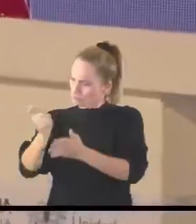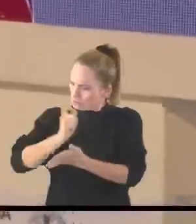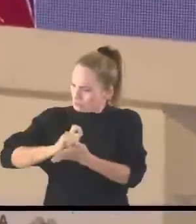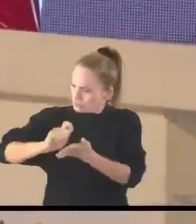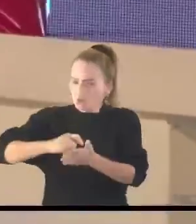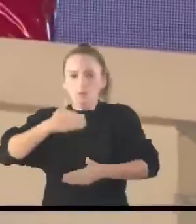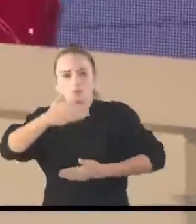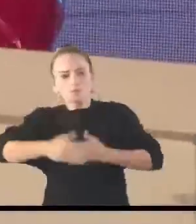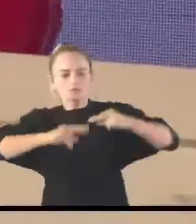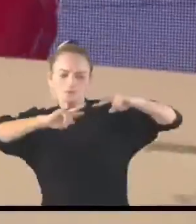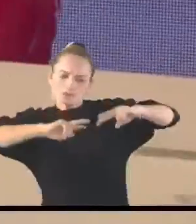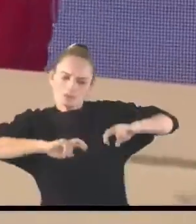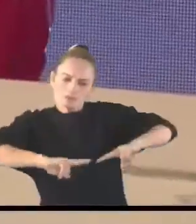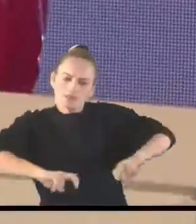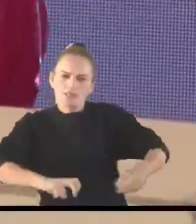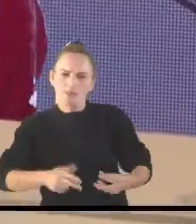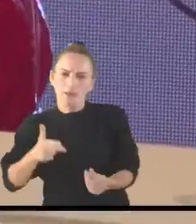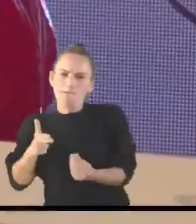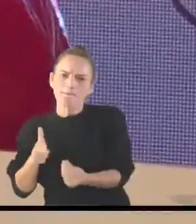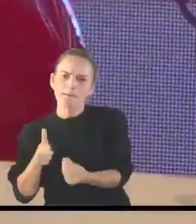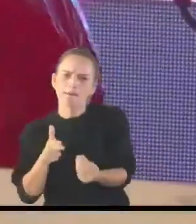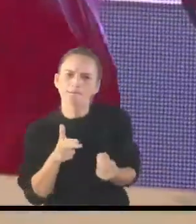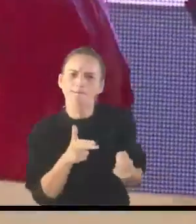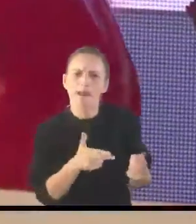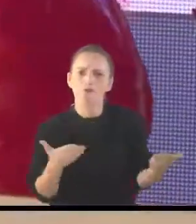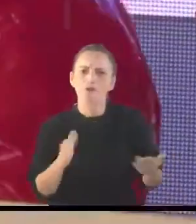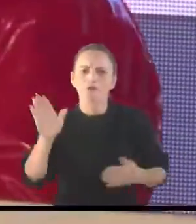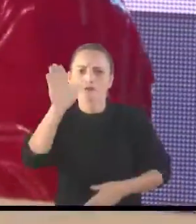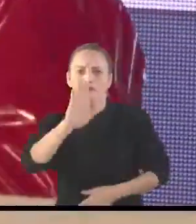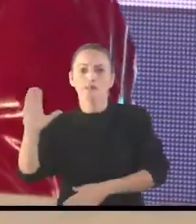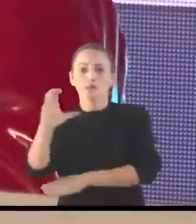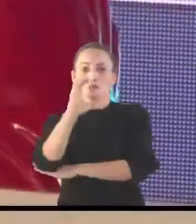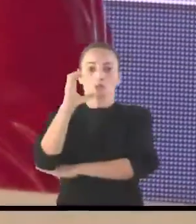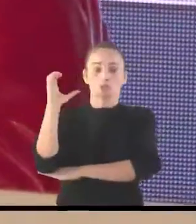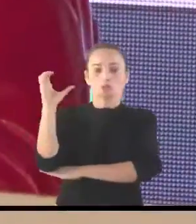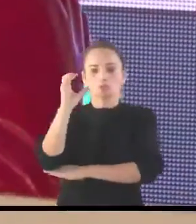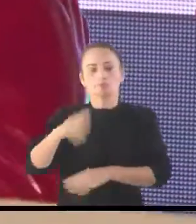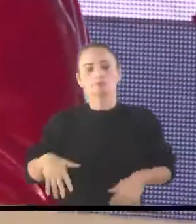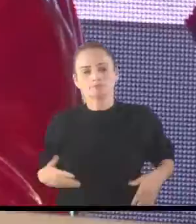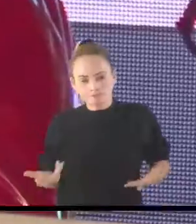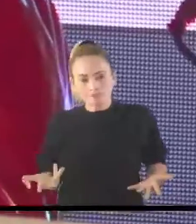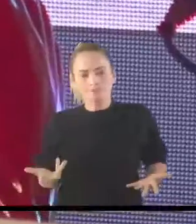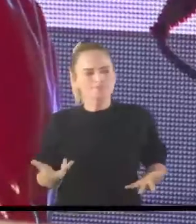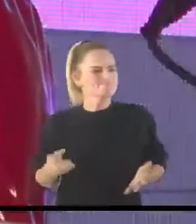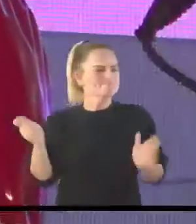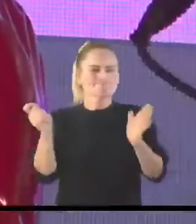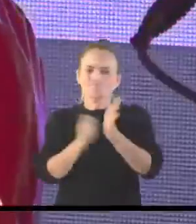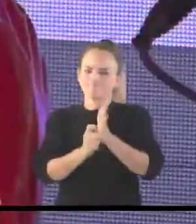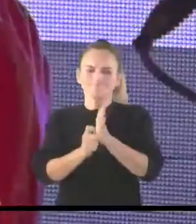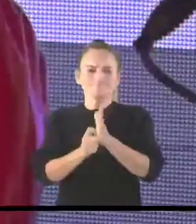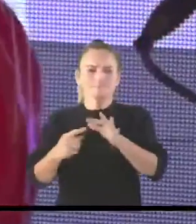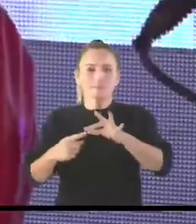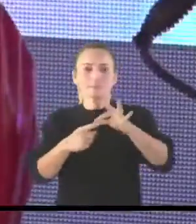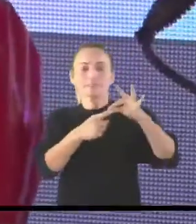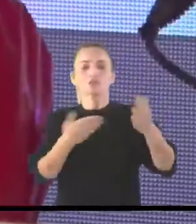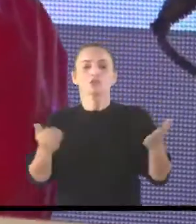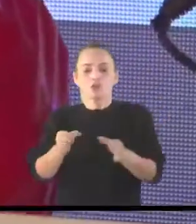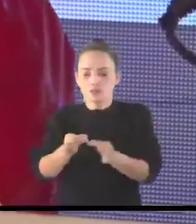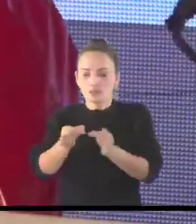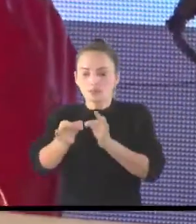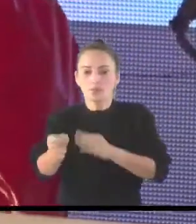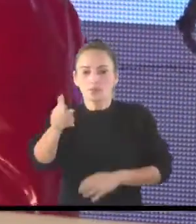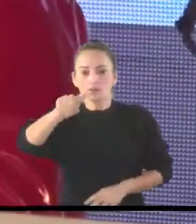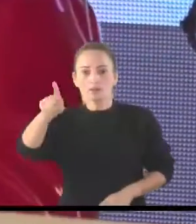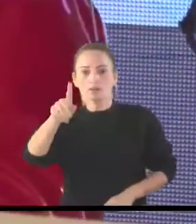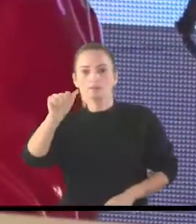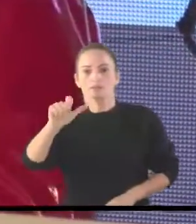proceso de investigación sobre las masacres en Colombia. Una en particular la del Salado,